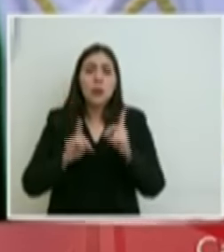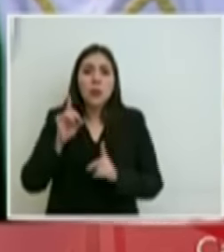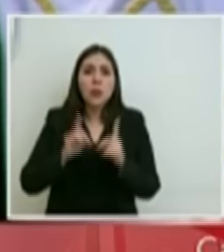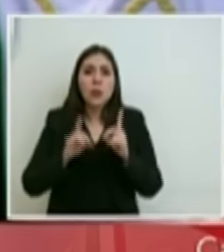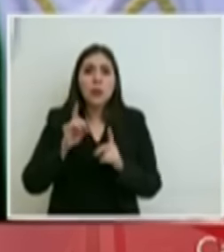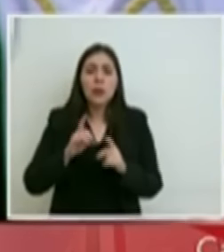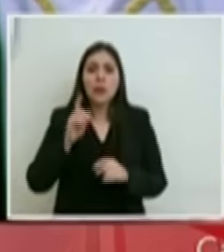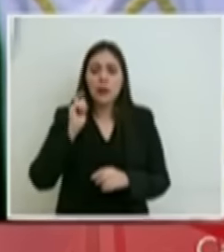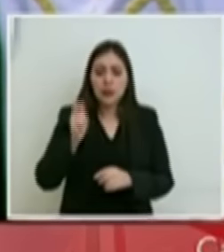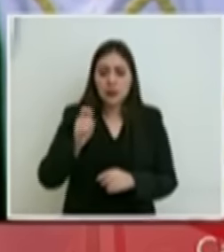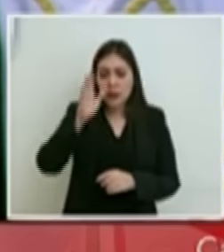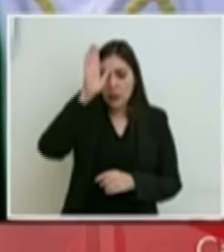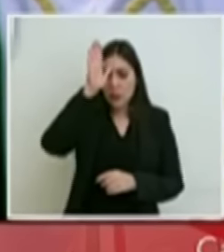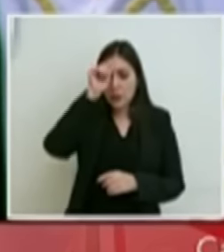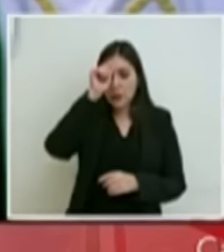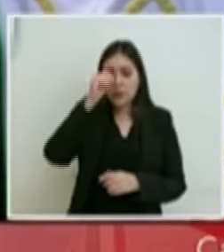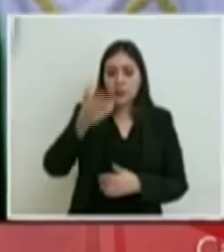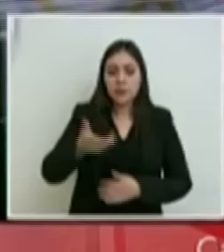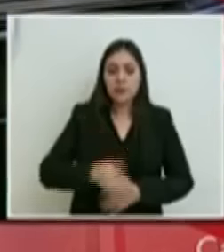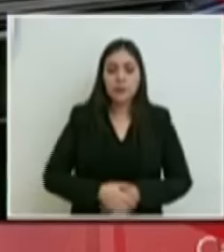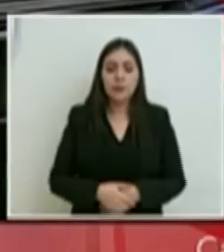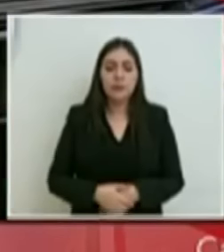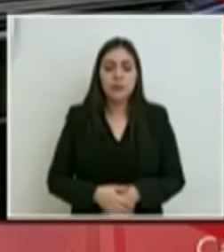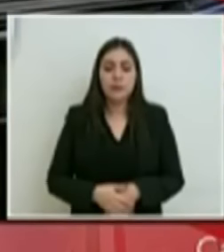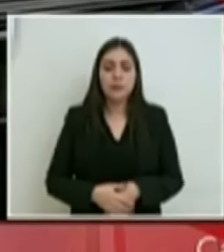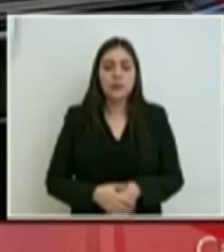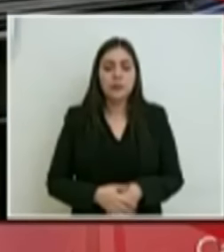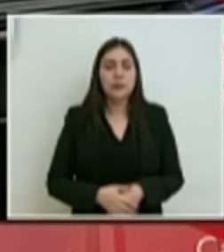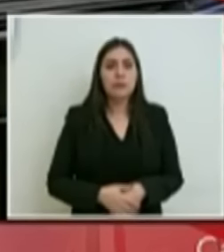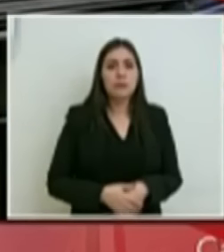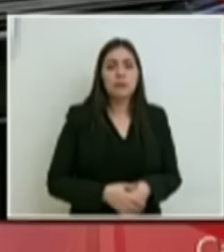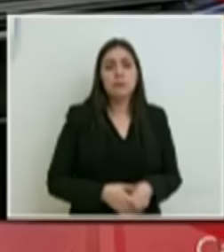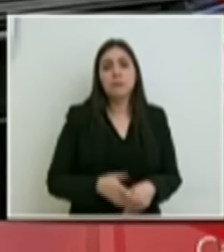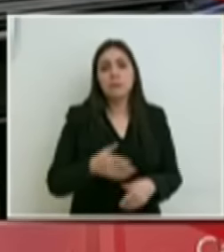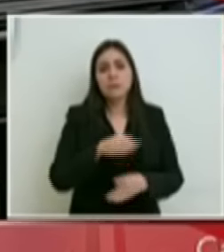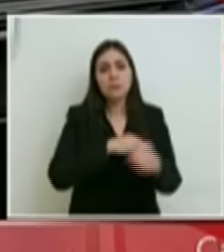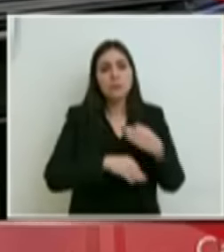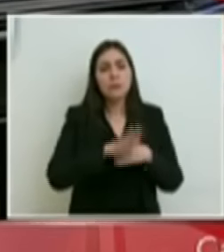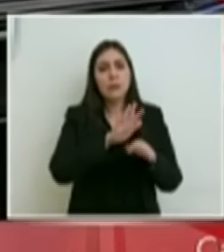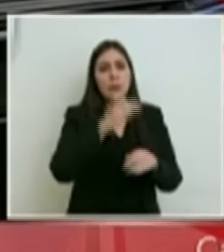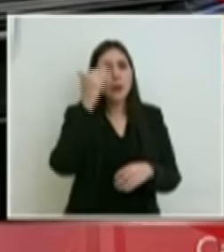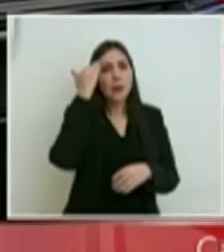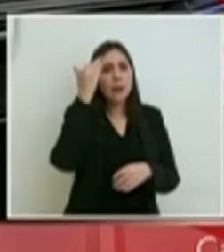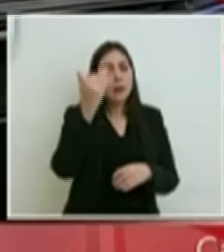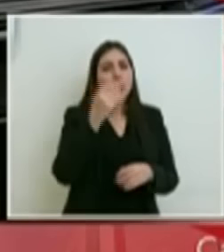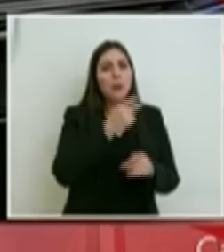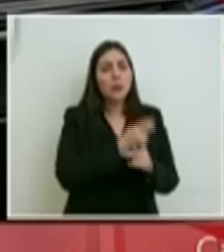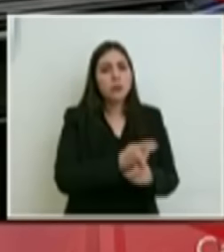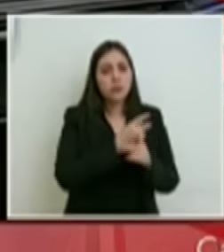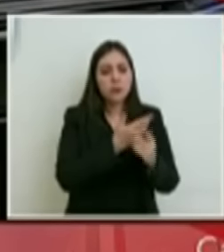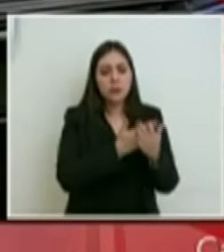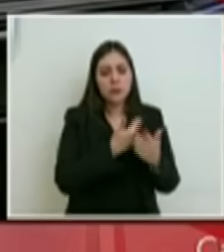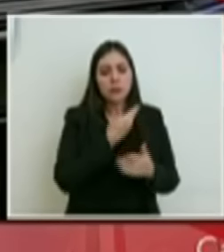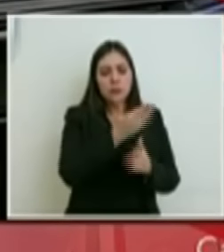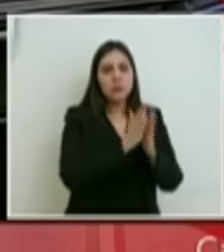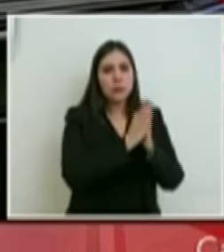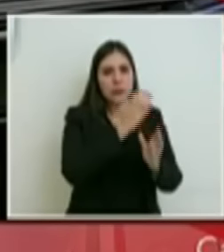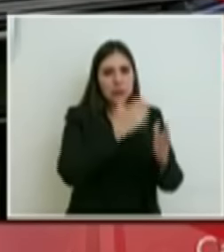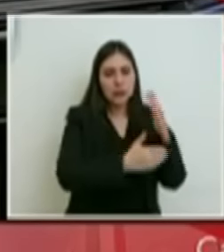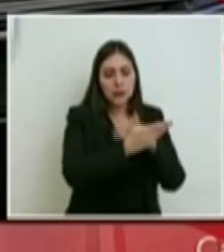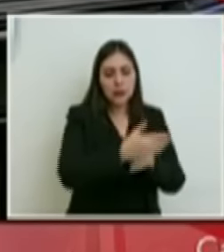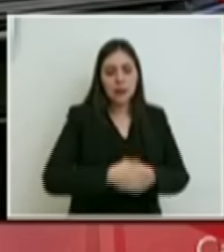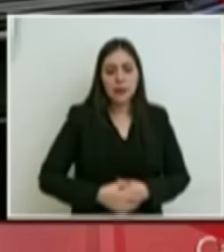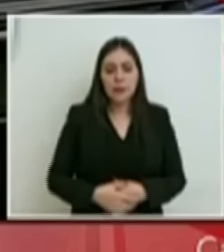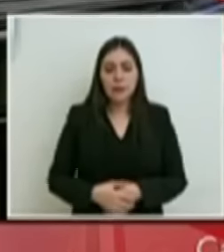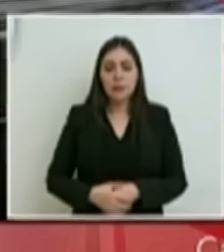del compromiso. Hemos sido tolerantes con el tiempo. De cualquier manera, le pido vaya concluyendo, senador Jones.